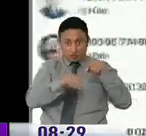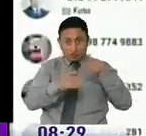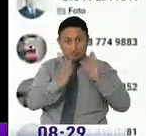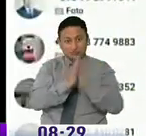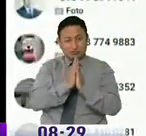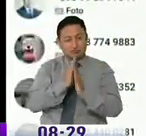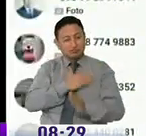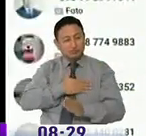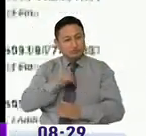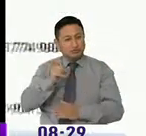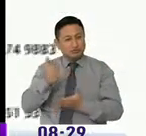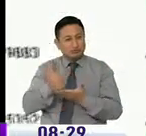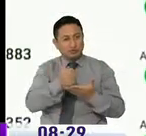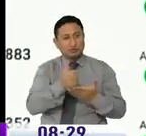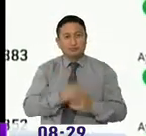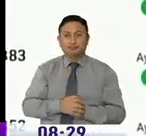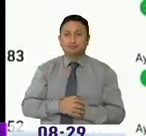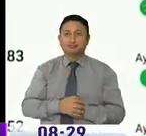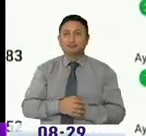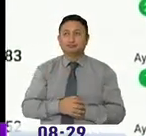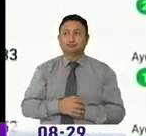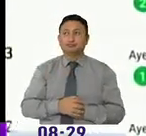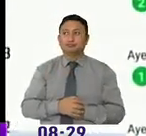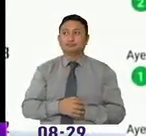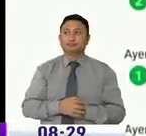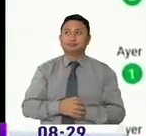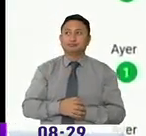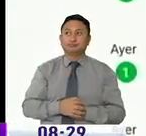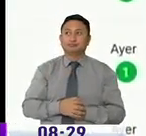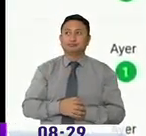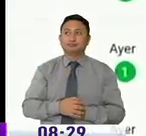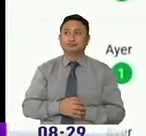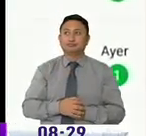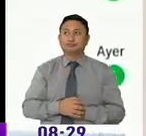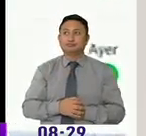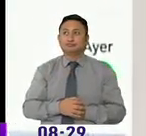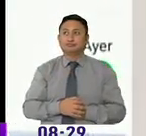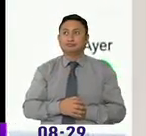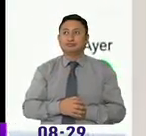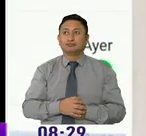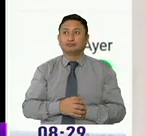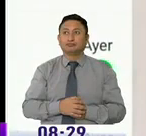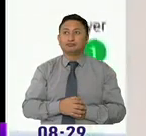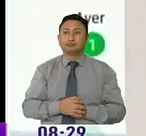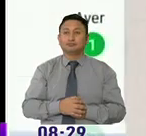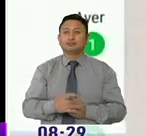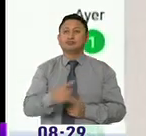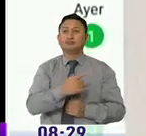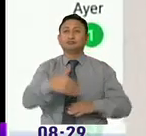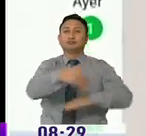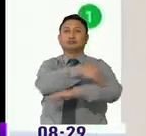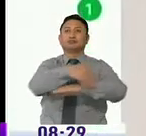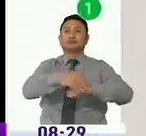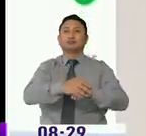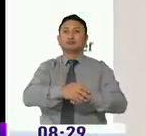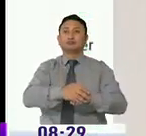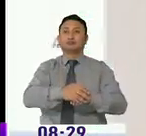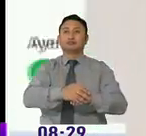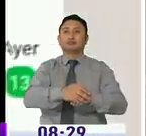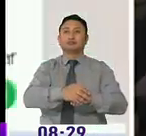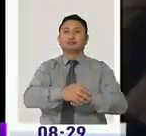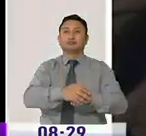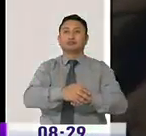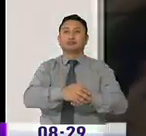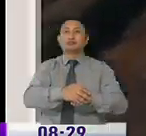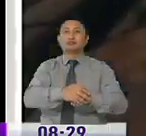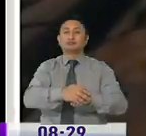la ayuda necesaria. Aquí se está creando un foco de infección por la falta de cultura ciudadana. ubicado calle Guari, Colorados, barrio Jaramillo Ortega,